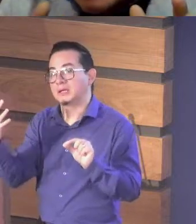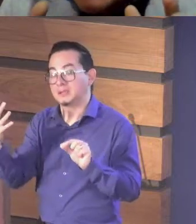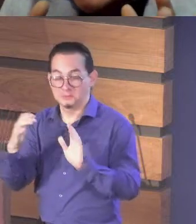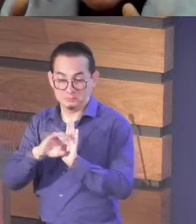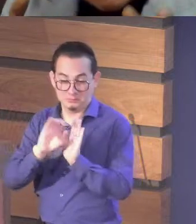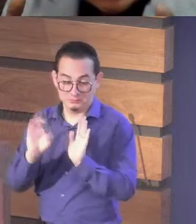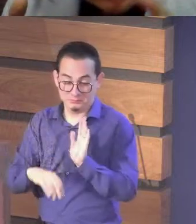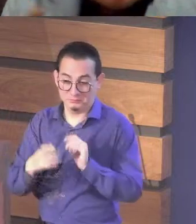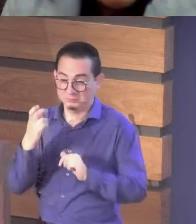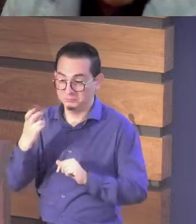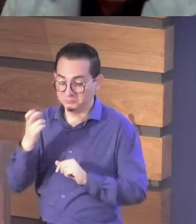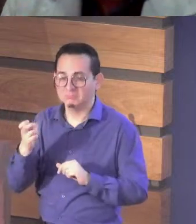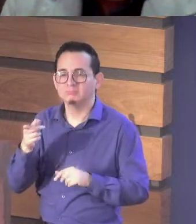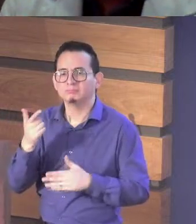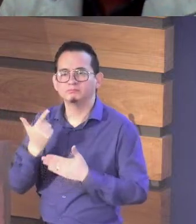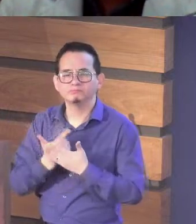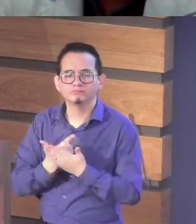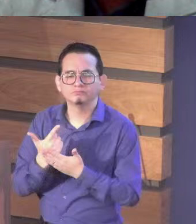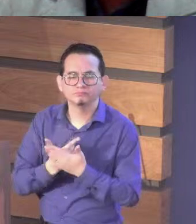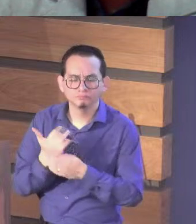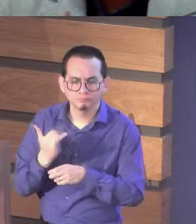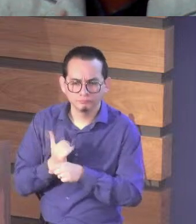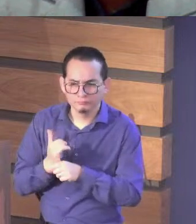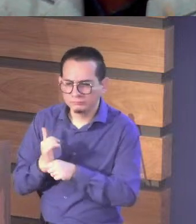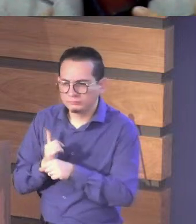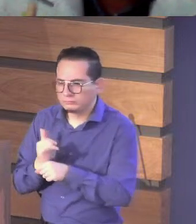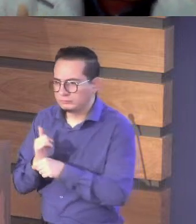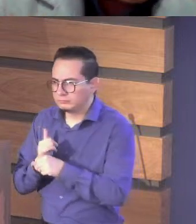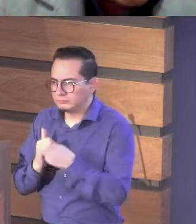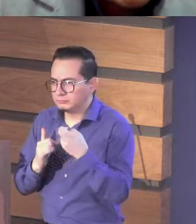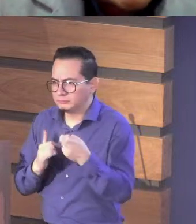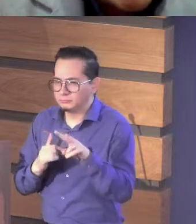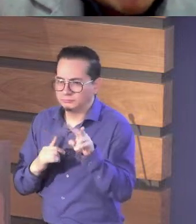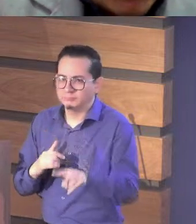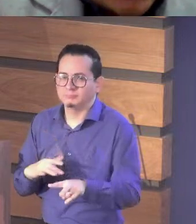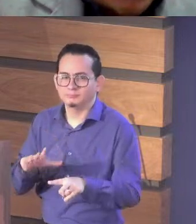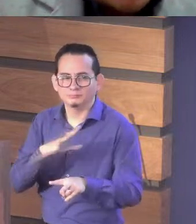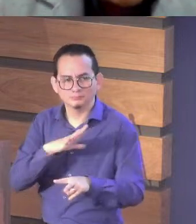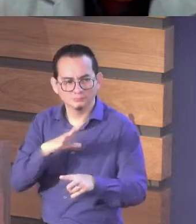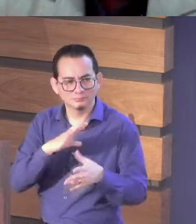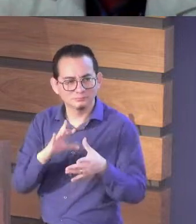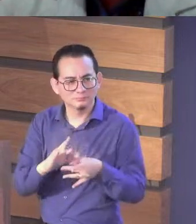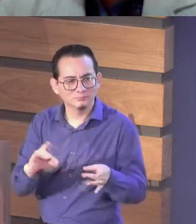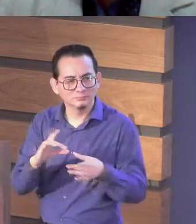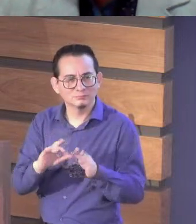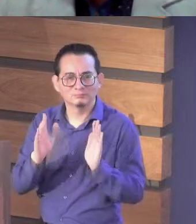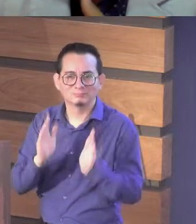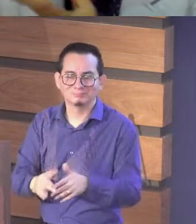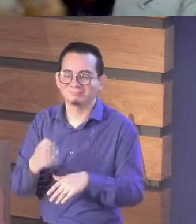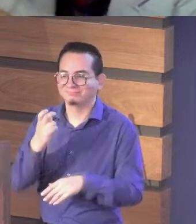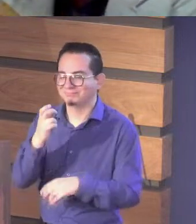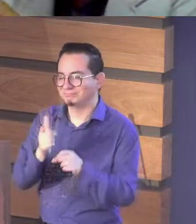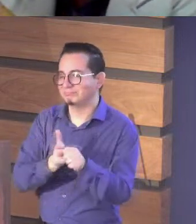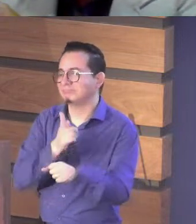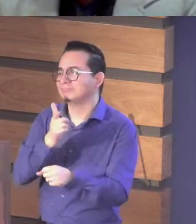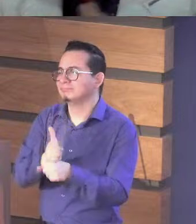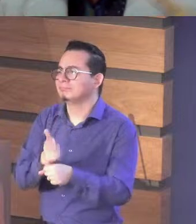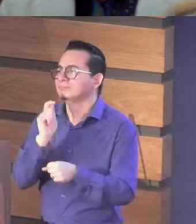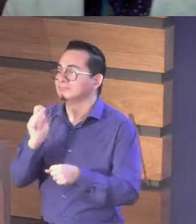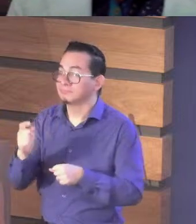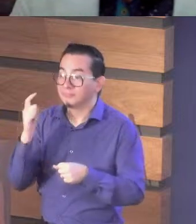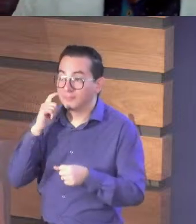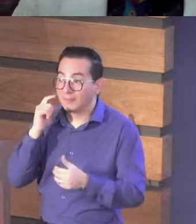términos estadísticos, pues denota una relación estadística directa entre la pérdida